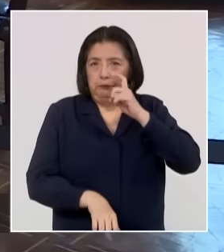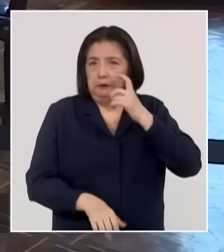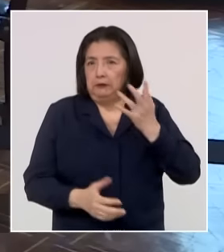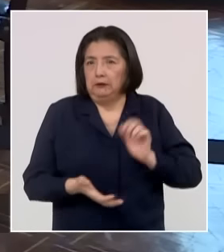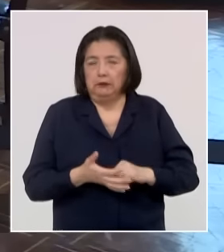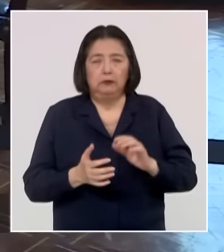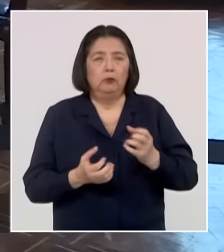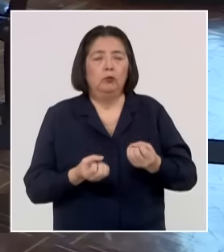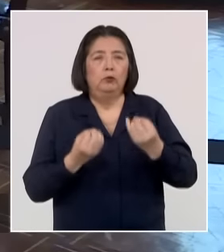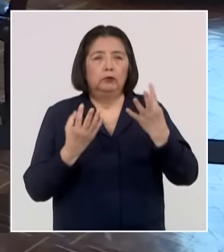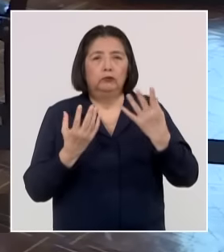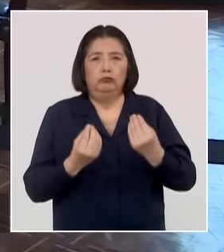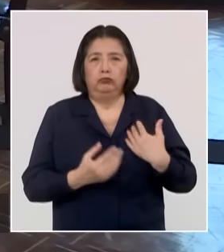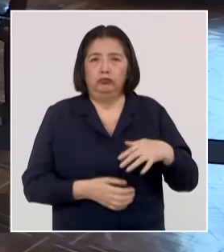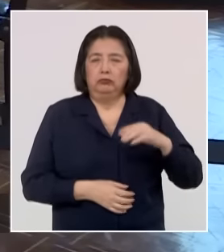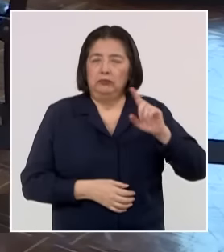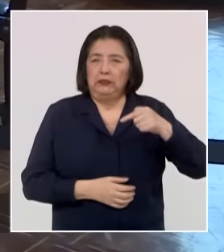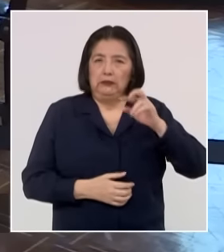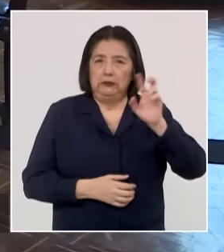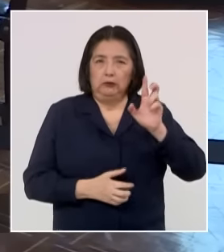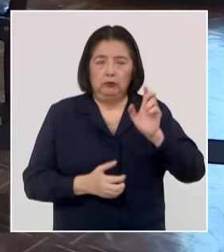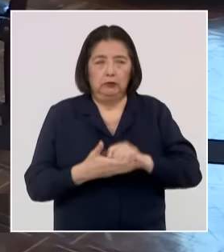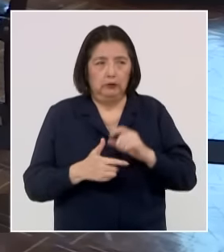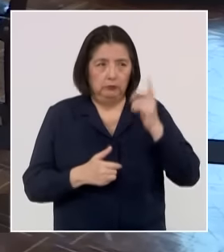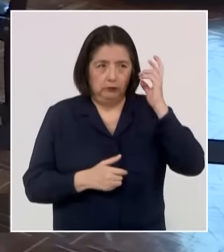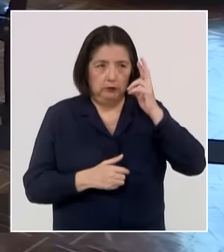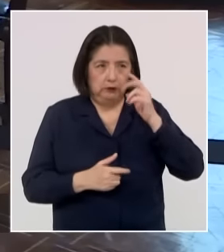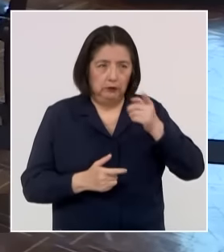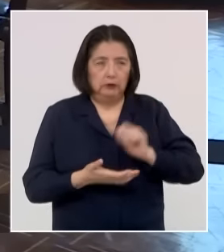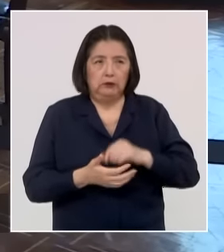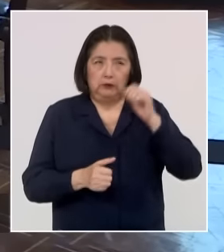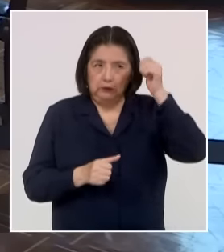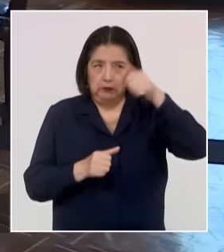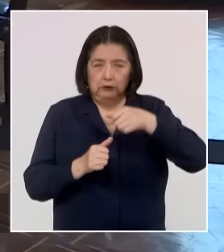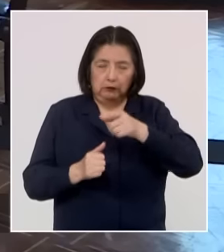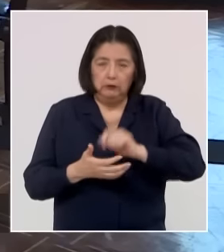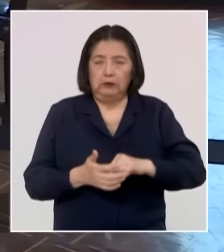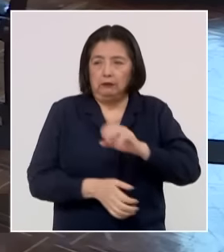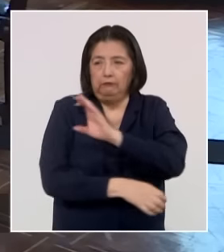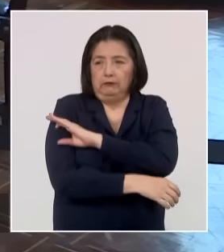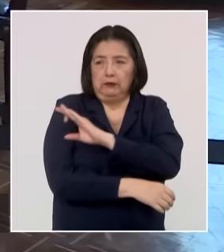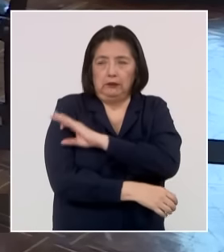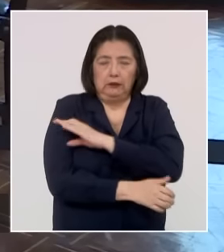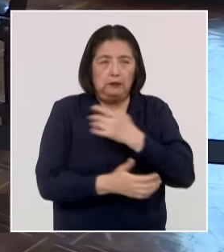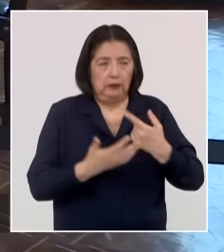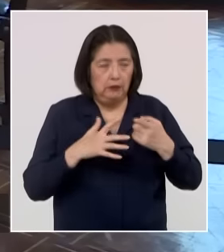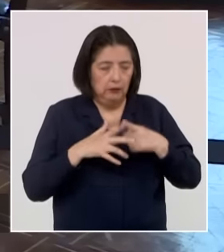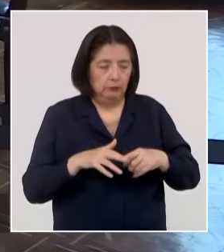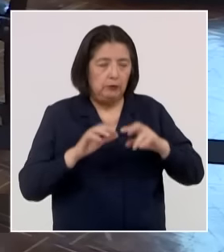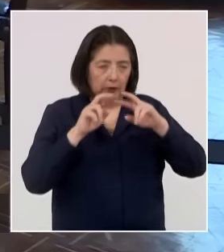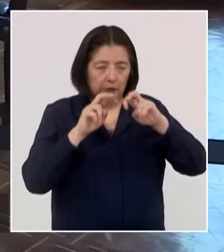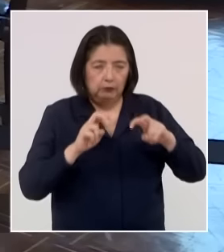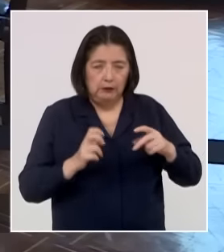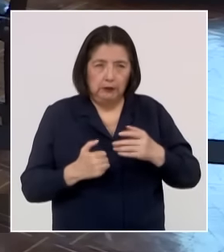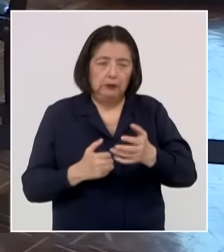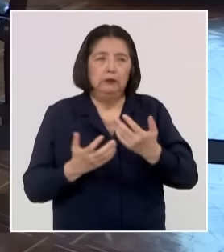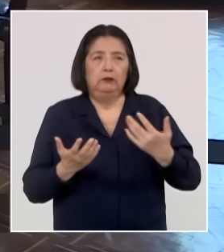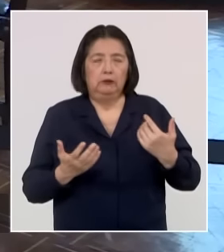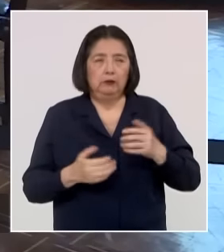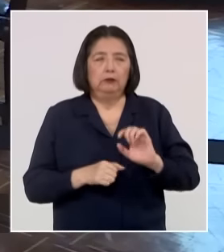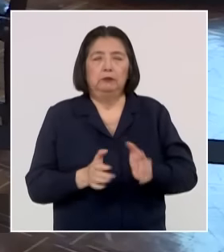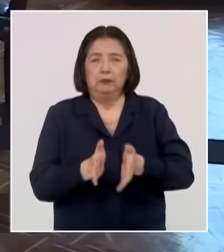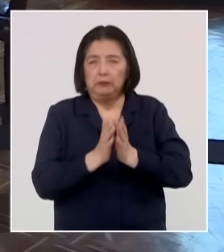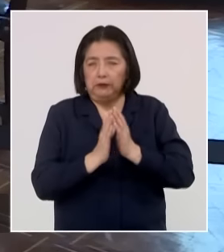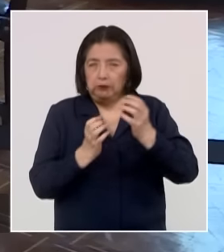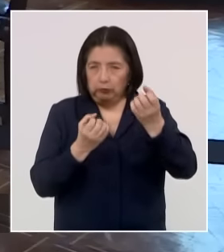valorizado en miles de dólares. Y justamente a raíz de ello, recordemos que la Fiscalía ha iniciado con unas diligencias preliminares